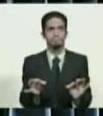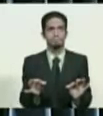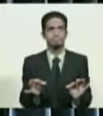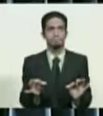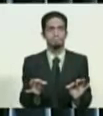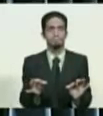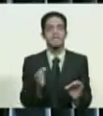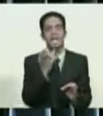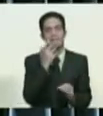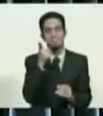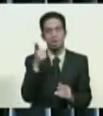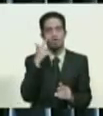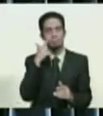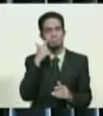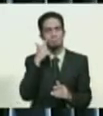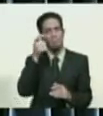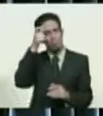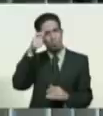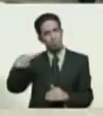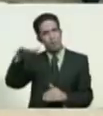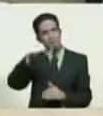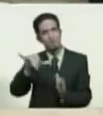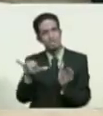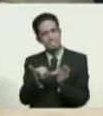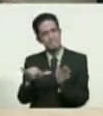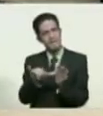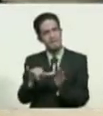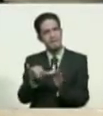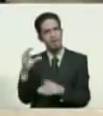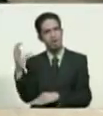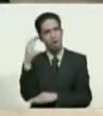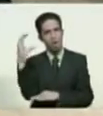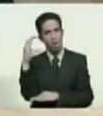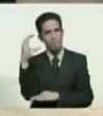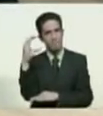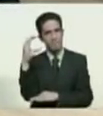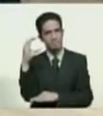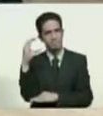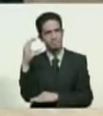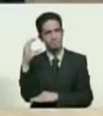Chinácota, en el municipio de Chinácota,